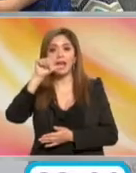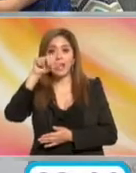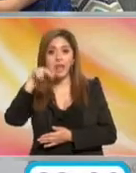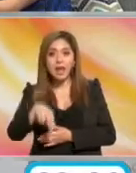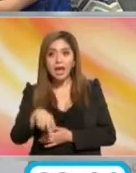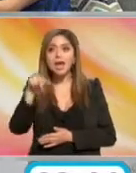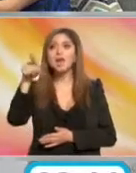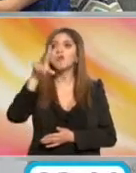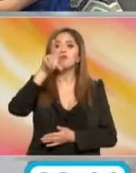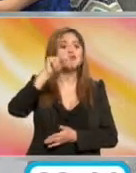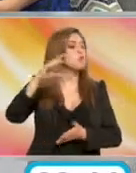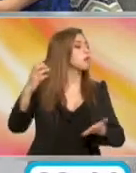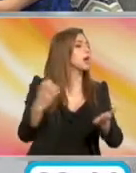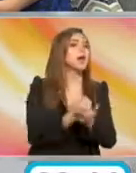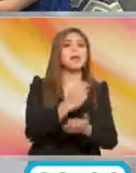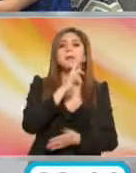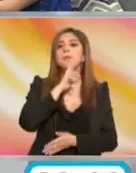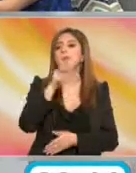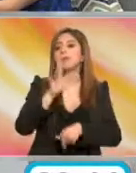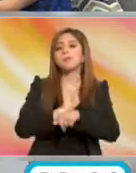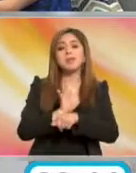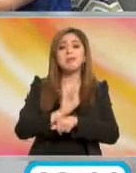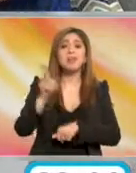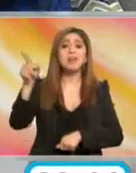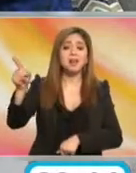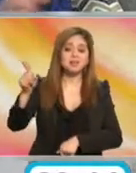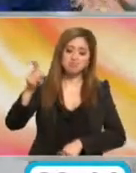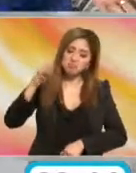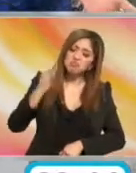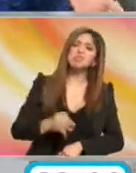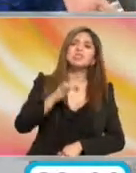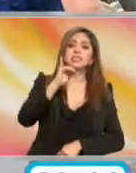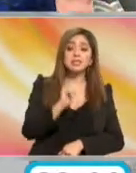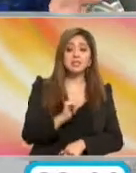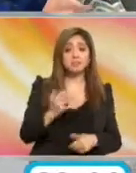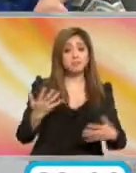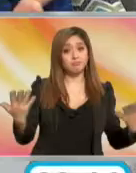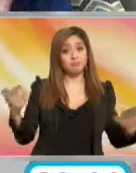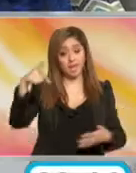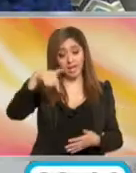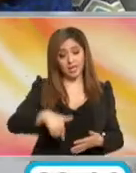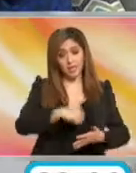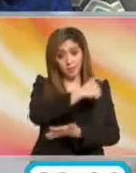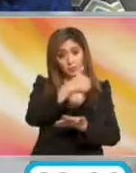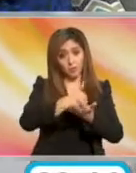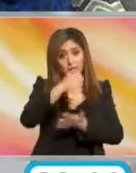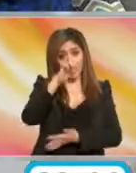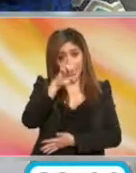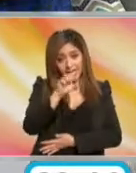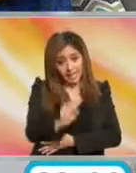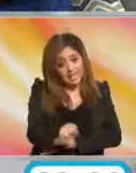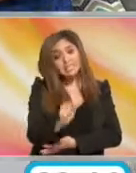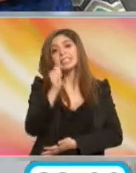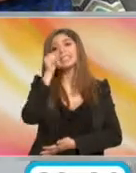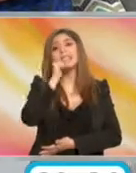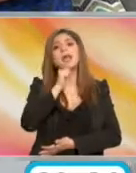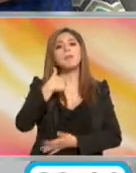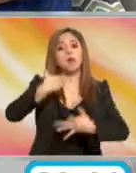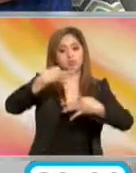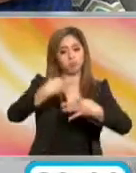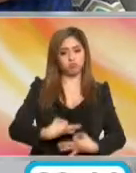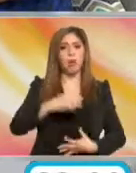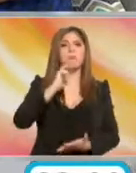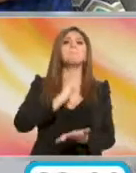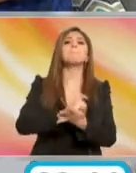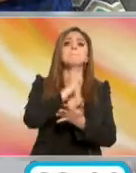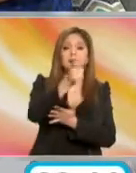en el macho, dijo, si gana... Pero es déjame un- decirte una cosa, estoy de acuerdo, pero Sí. aquí en tus ciudades somos unos caballeros y aquí todos pagamos las apuestas. Ojalá. Cuando las perdemos. A ver.